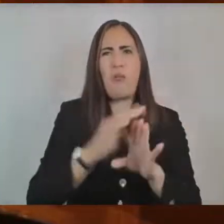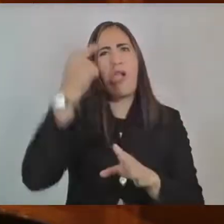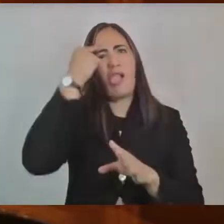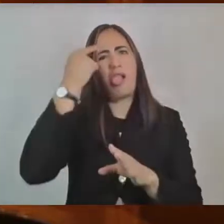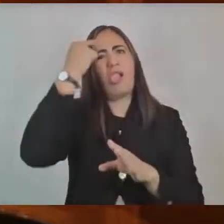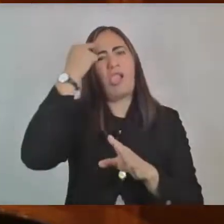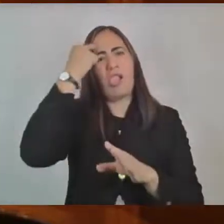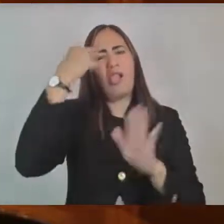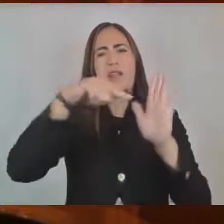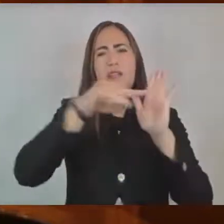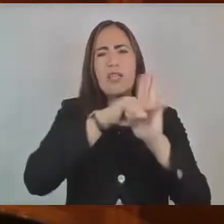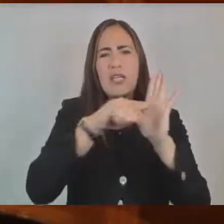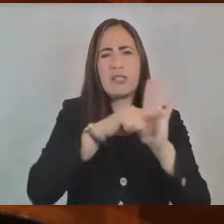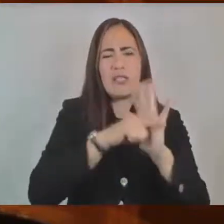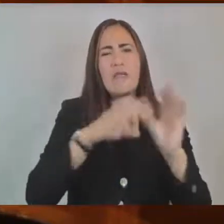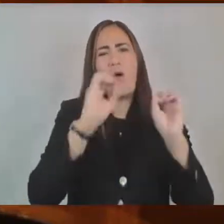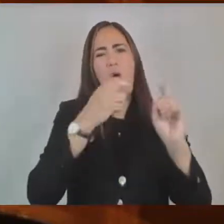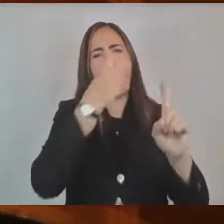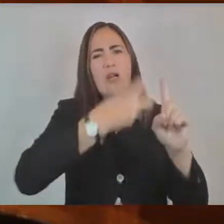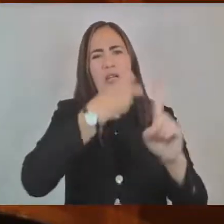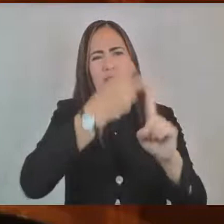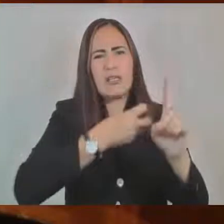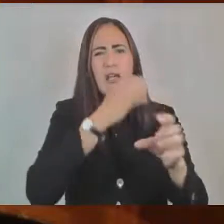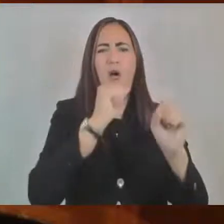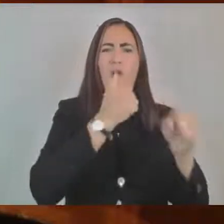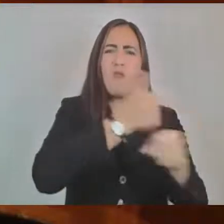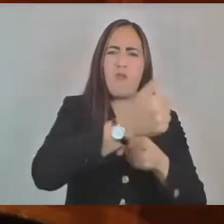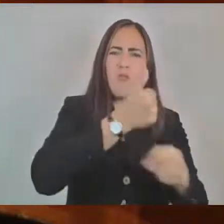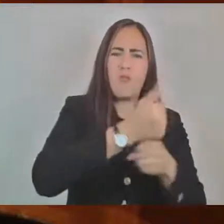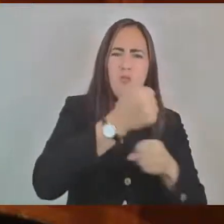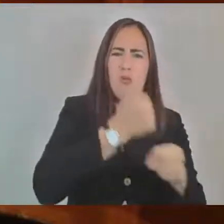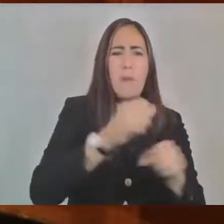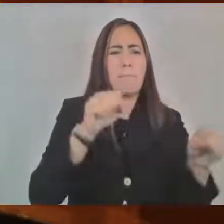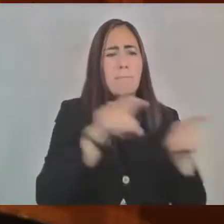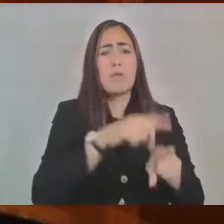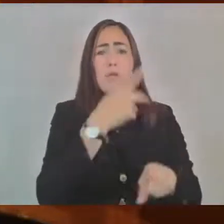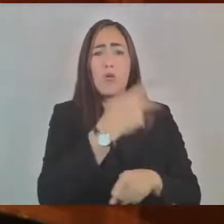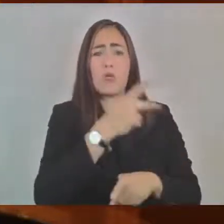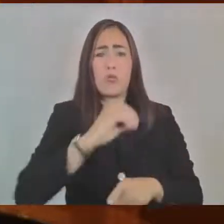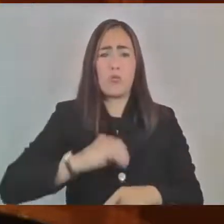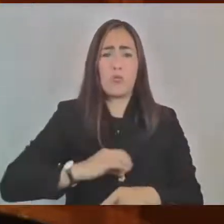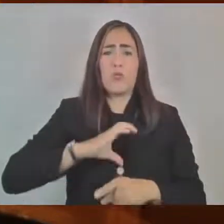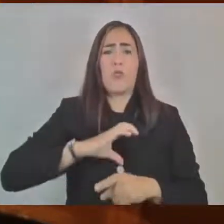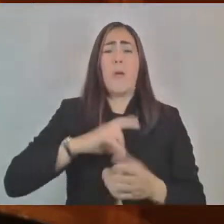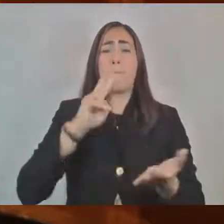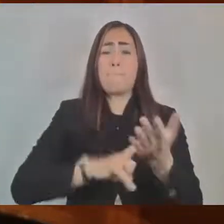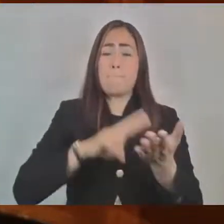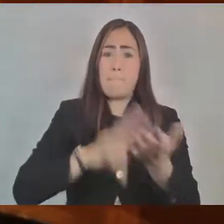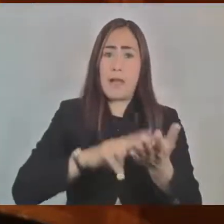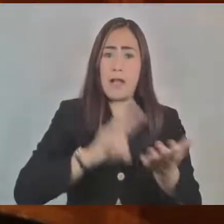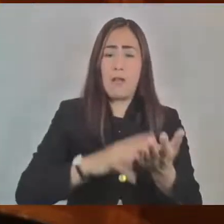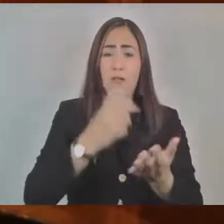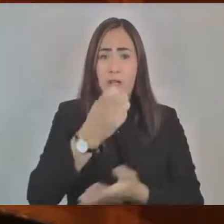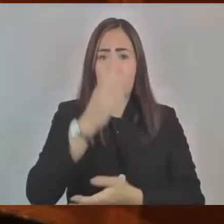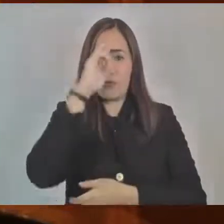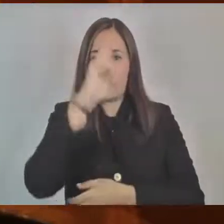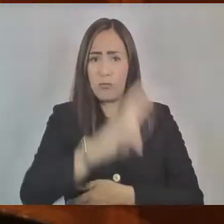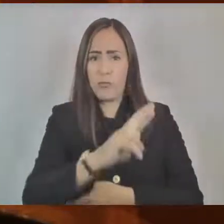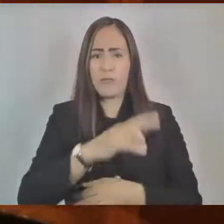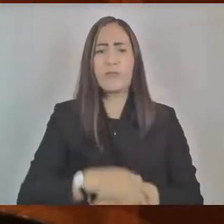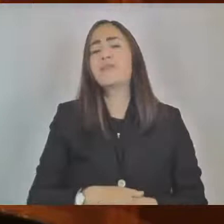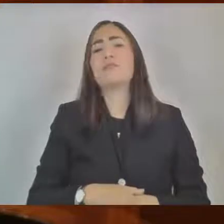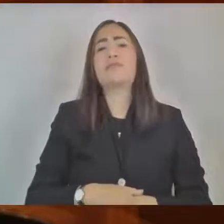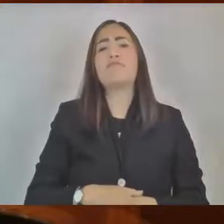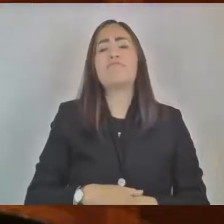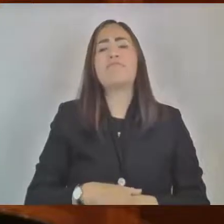los prejuicios y la violencia, así como la dignidad de los seres humanos y su interseccionalidad.